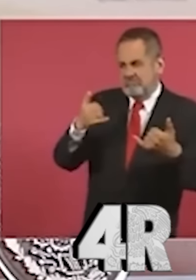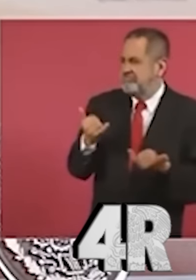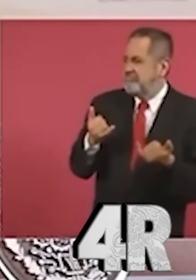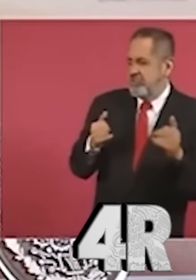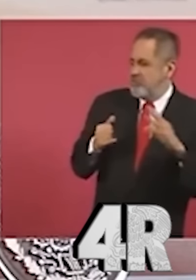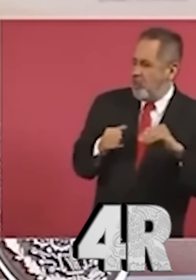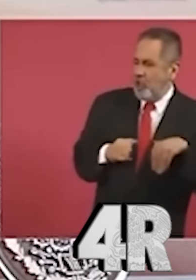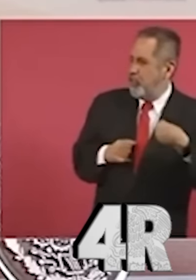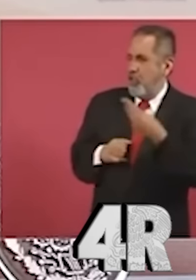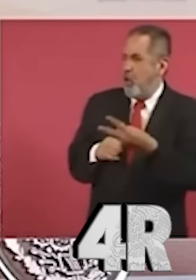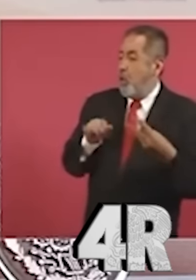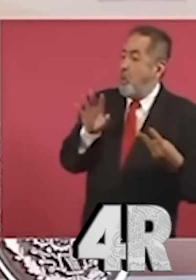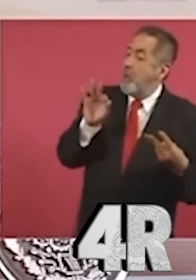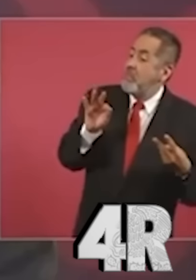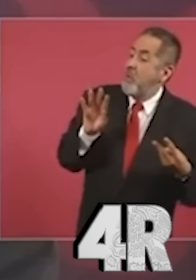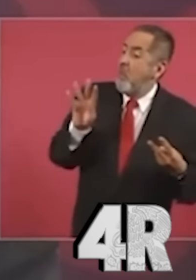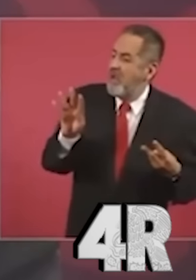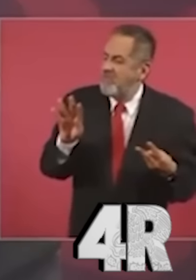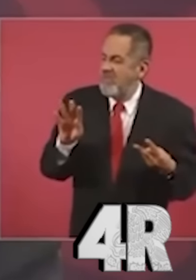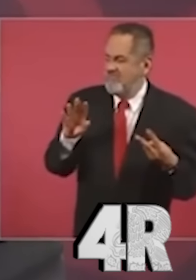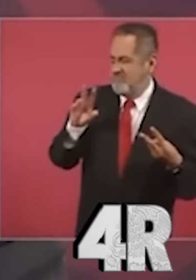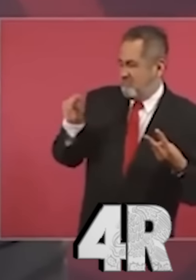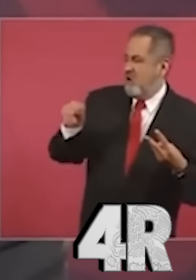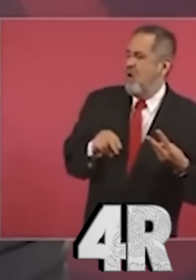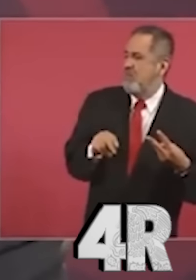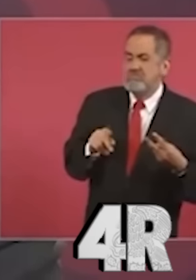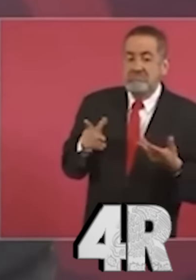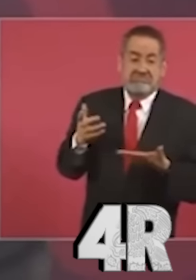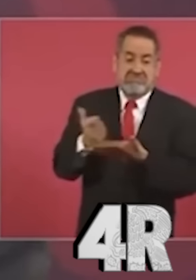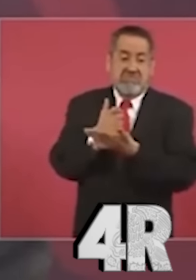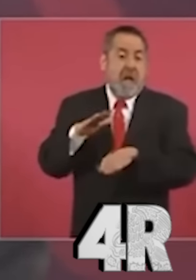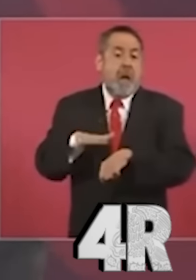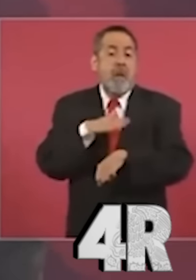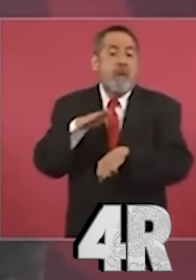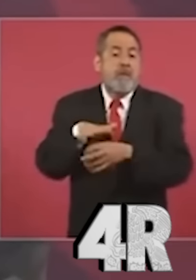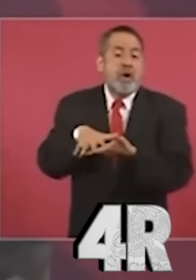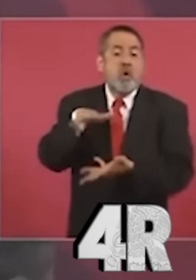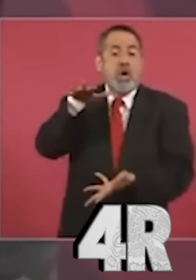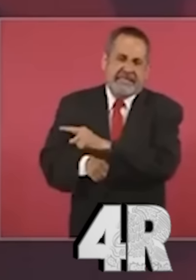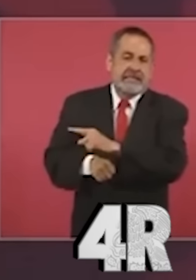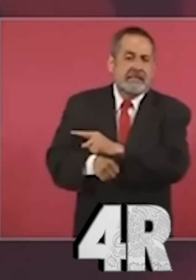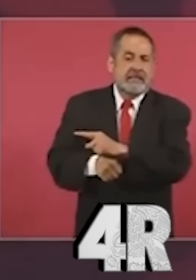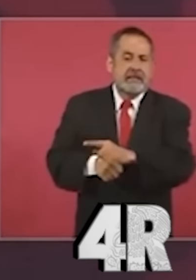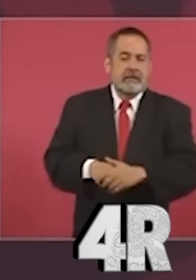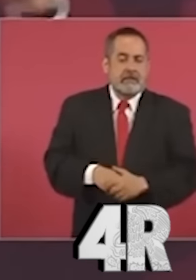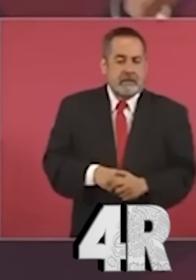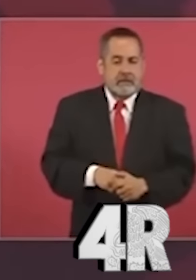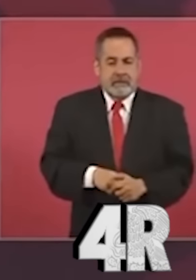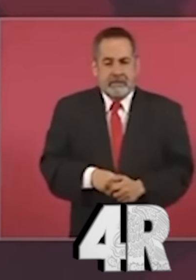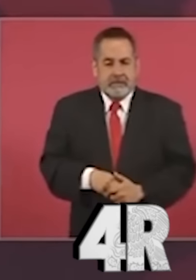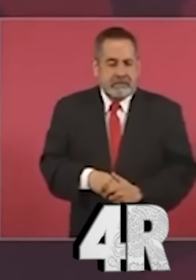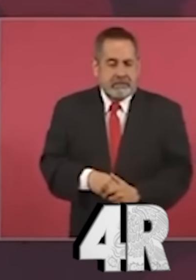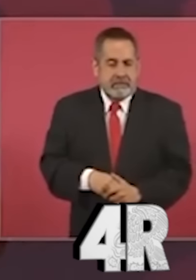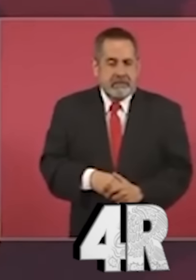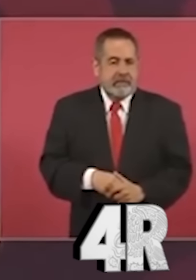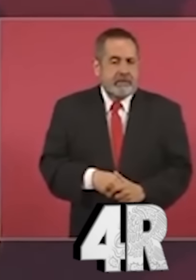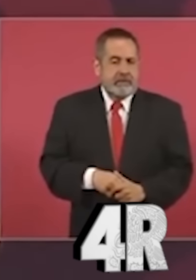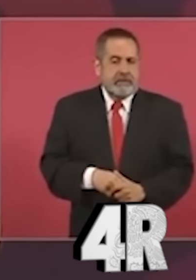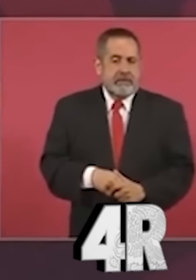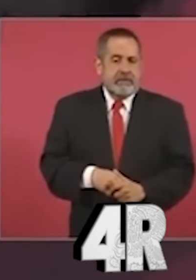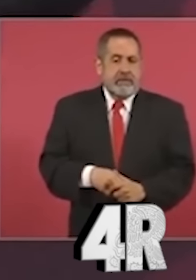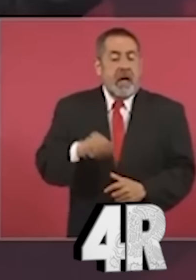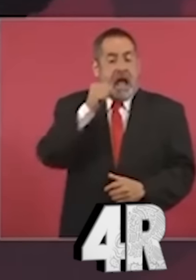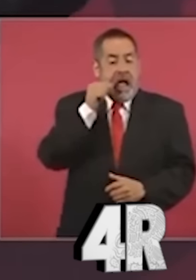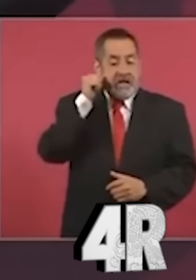así como escuchamos, el presidente Andrés Manuel lo dijo bastante claro, esta fue una venganza política. Estos panistas pensaron